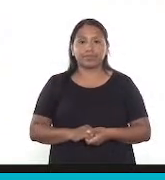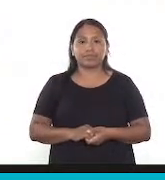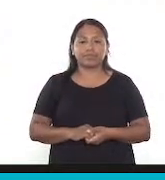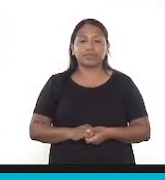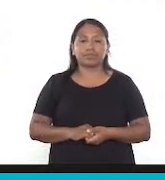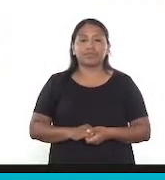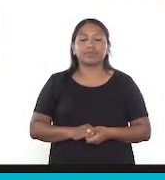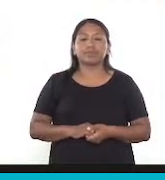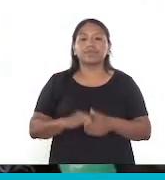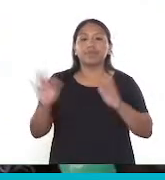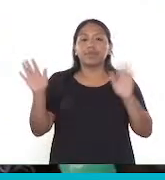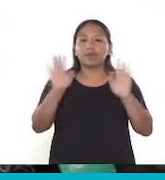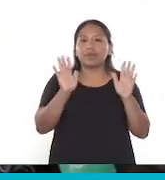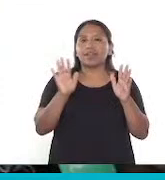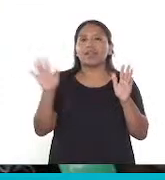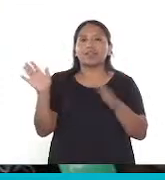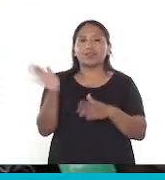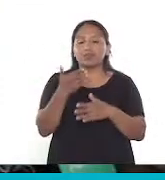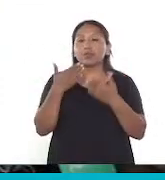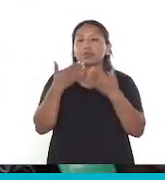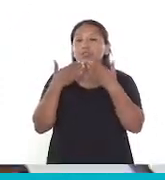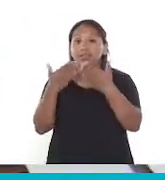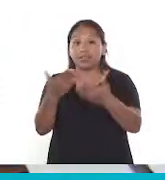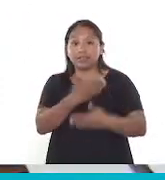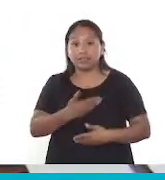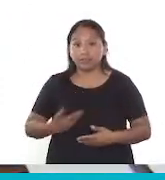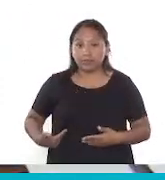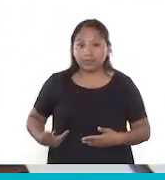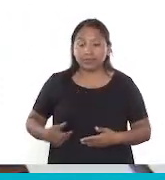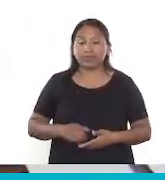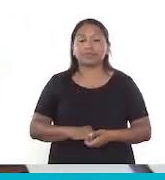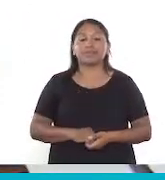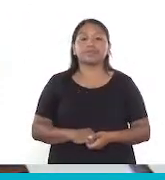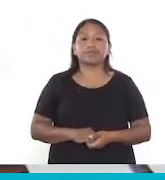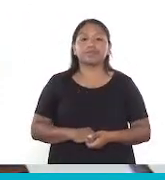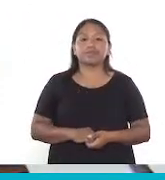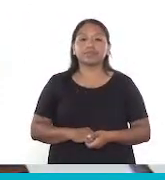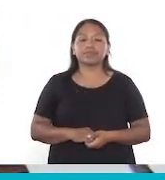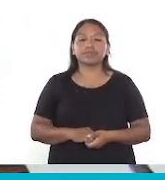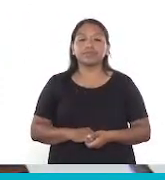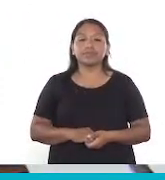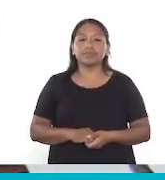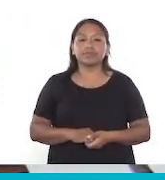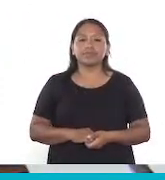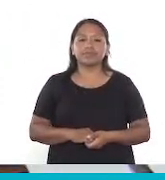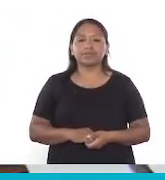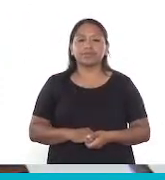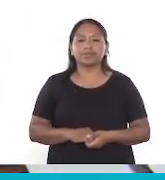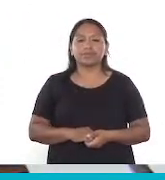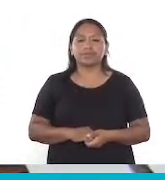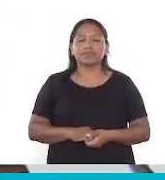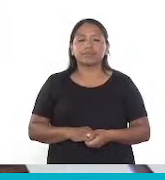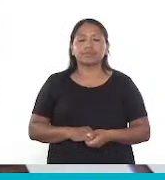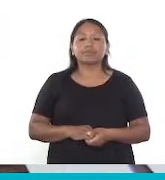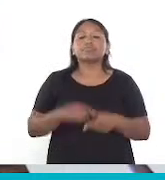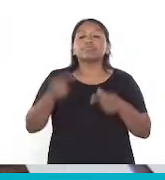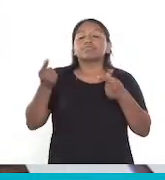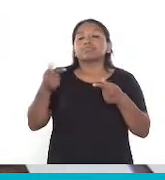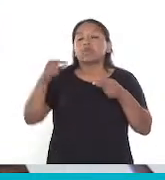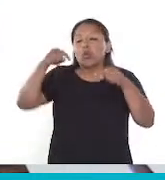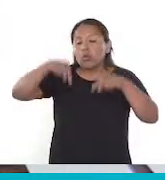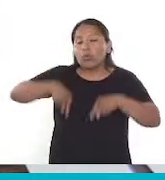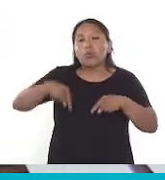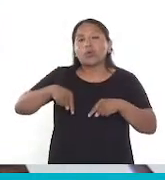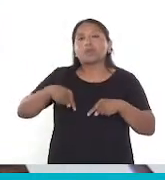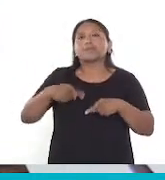hola a todos y todas gracias señor presidente señor presidente hoy nos